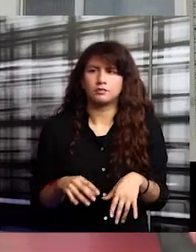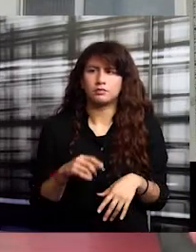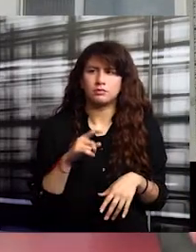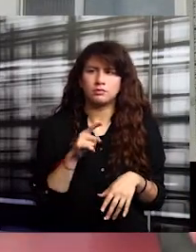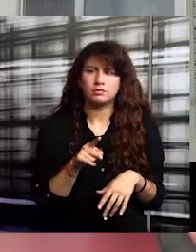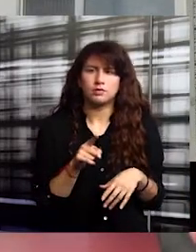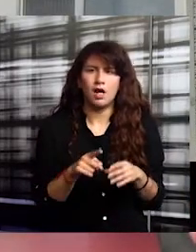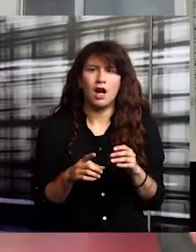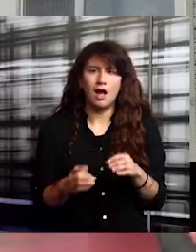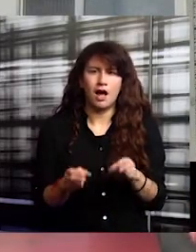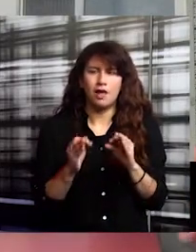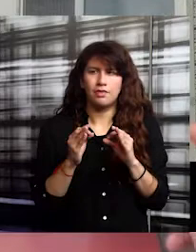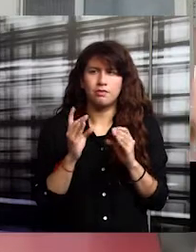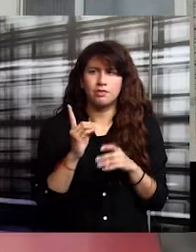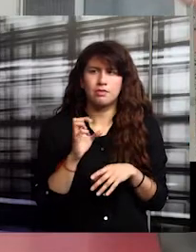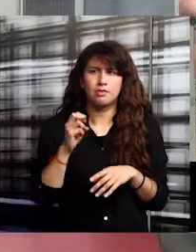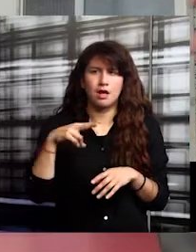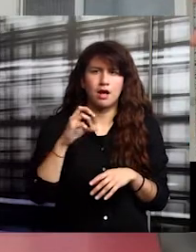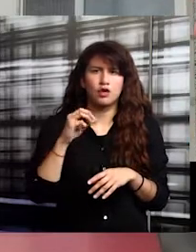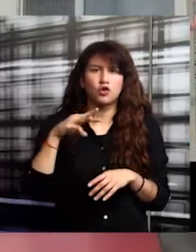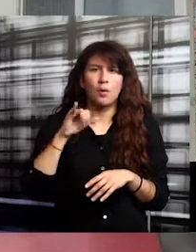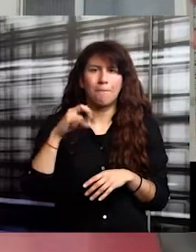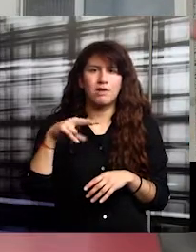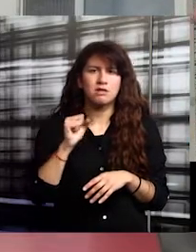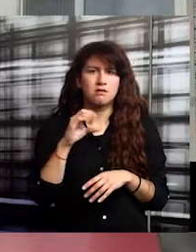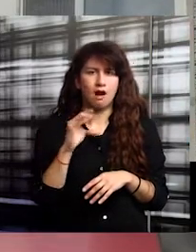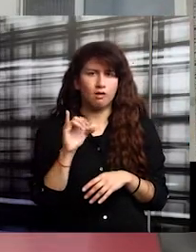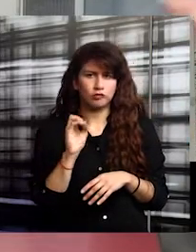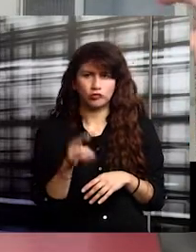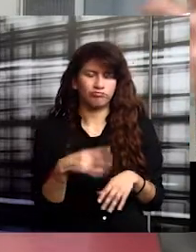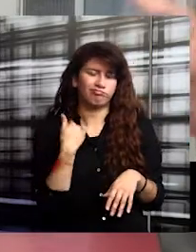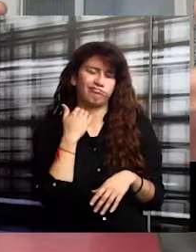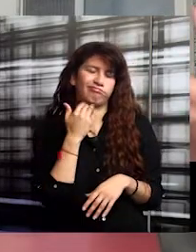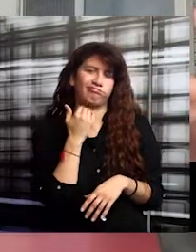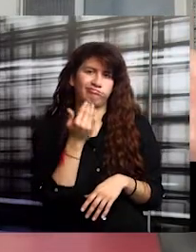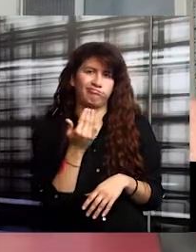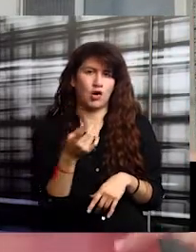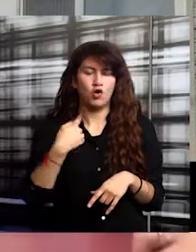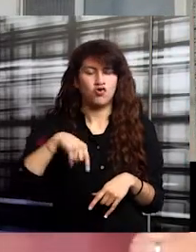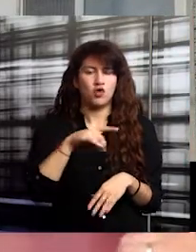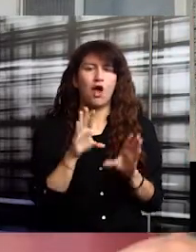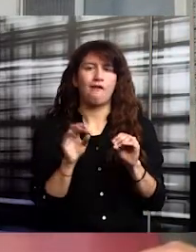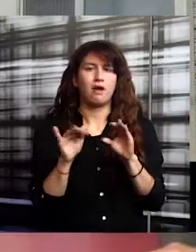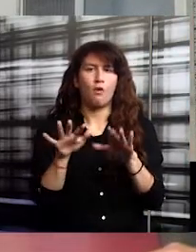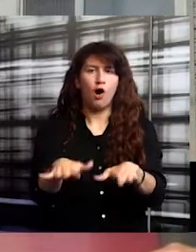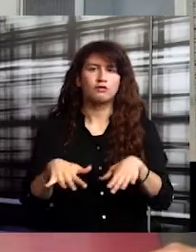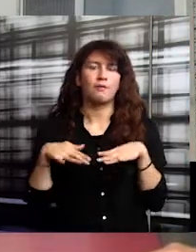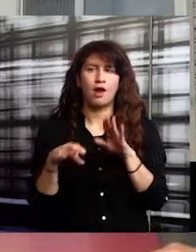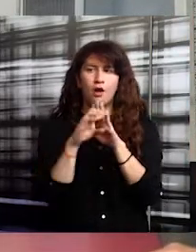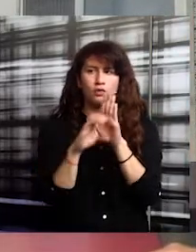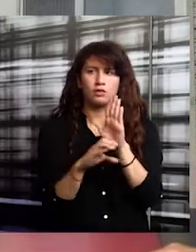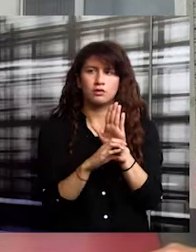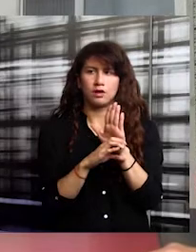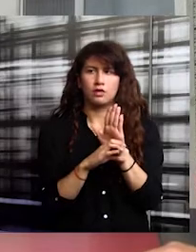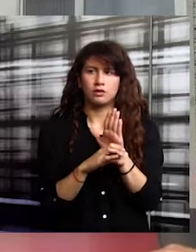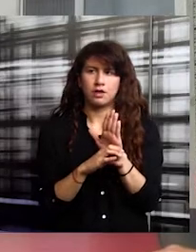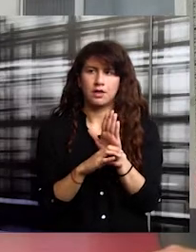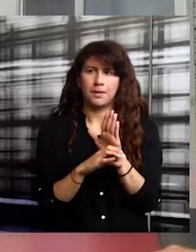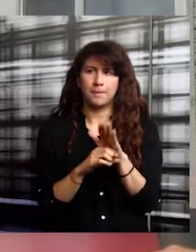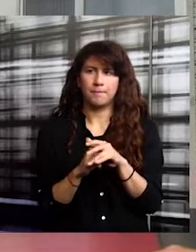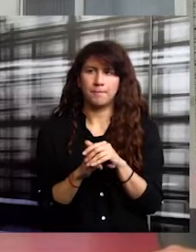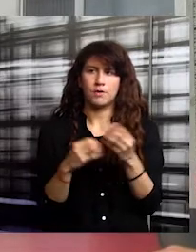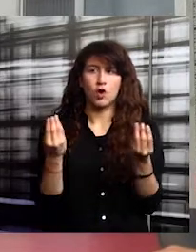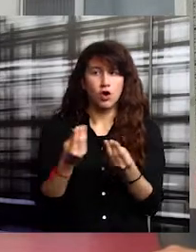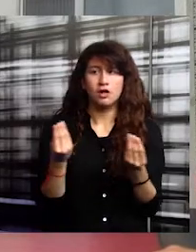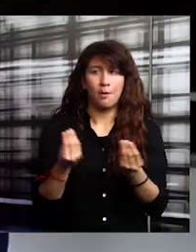constituyente. No es más que eso. Pero en los dos casos, en los dos se habla casos, de un, sí, lo que pasa es Constitución. que en la mixta, esa composición de esa asamblea